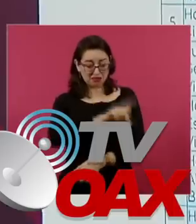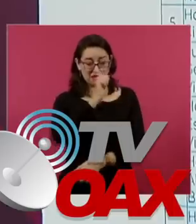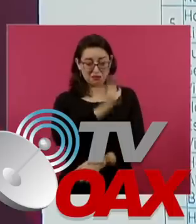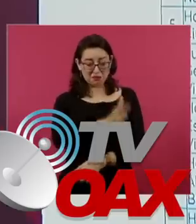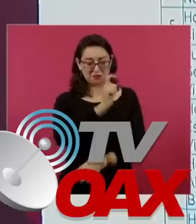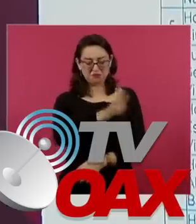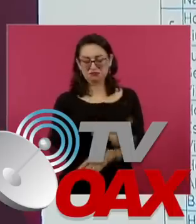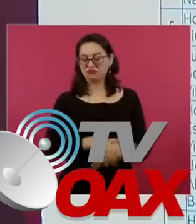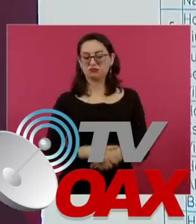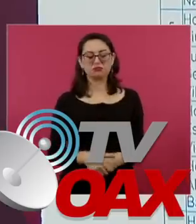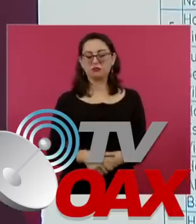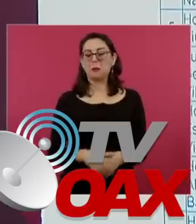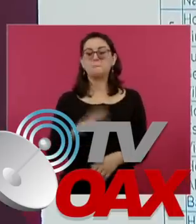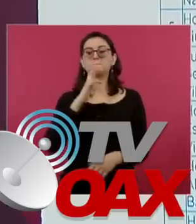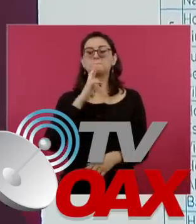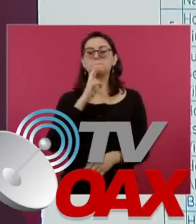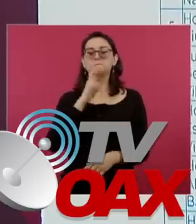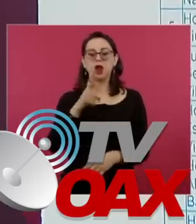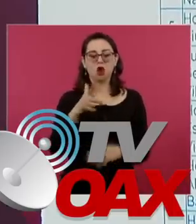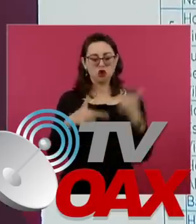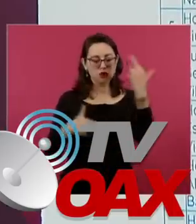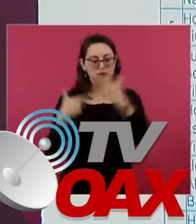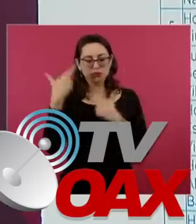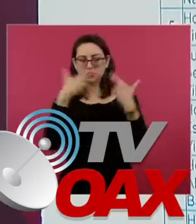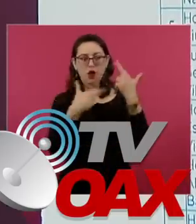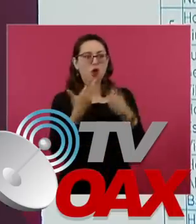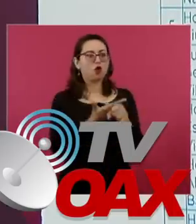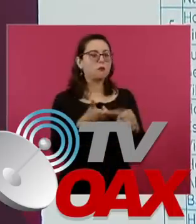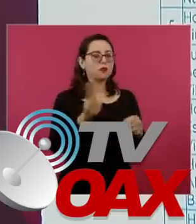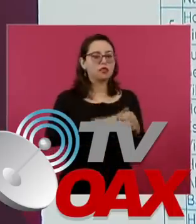y te compramos el hospital.